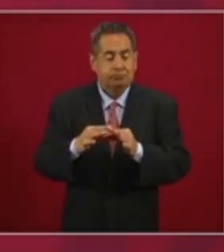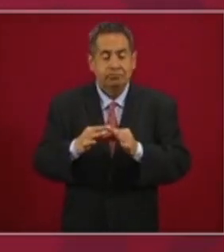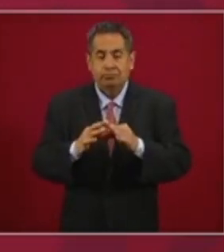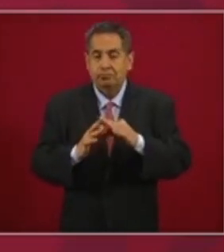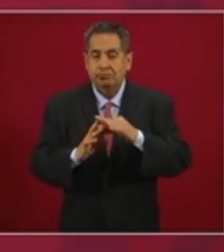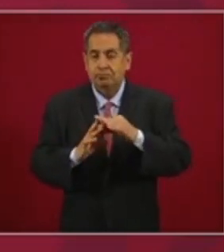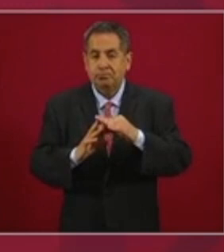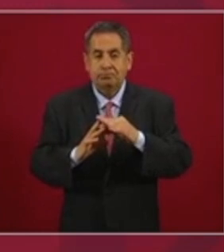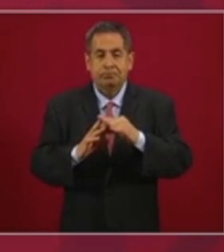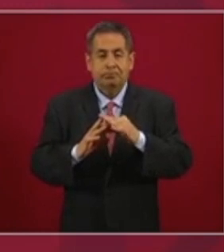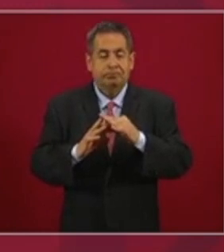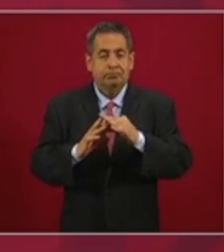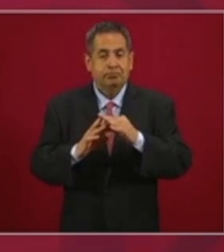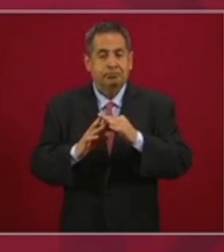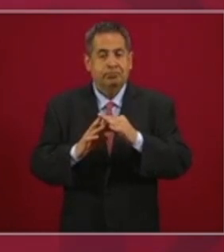de